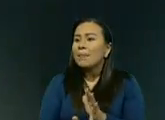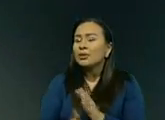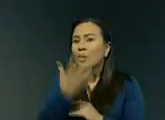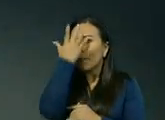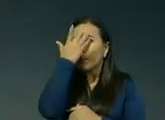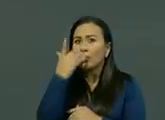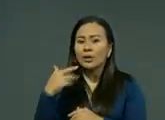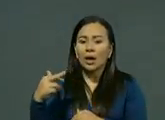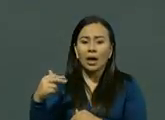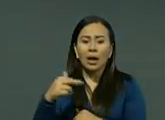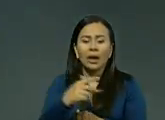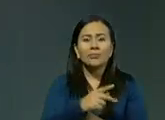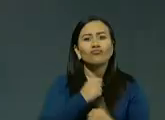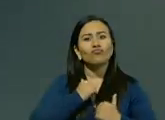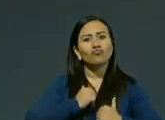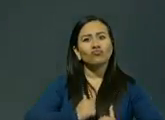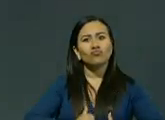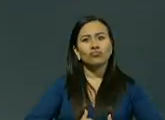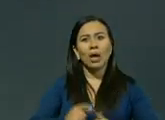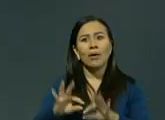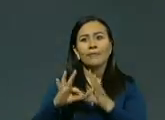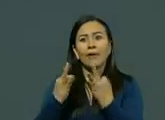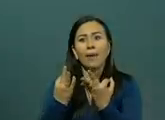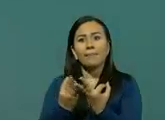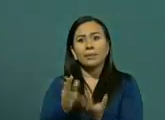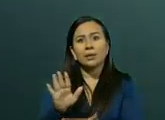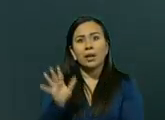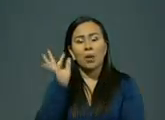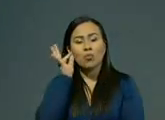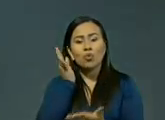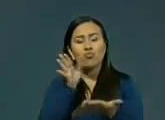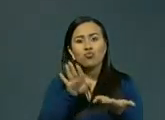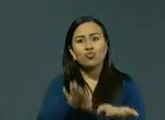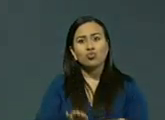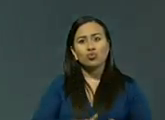que hoy entristece a una familia, informó Julio César Saona.